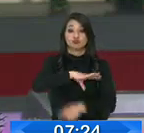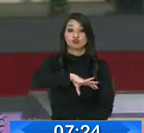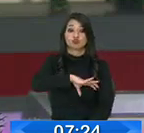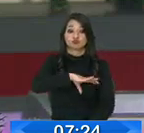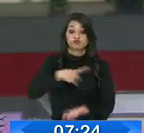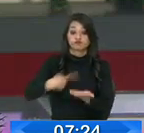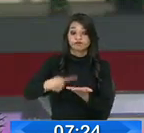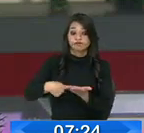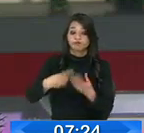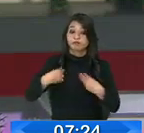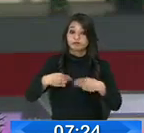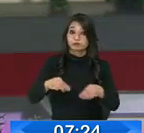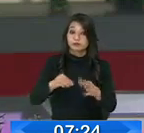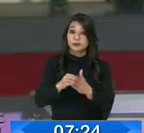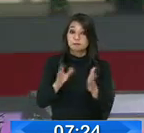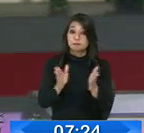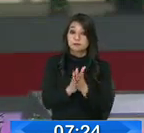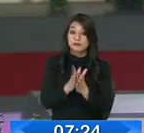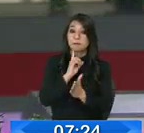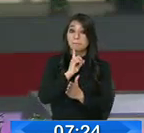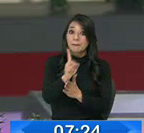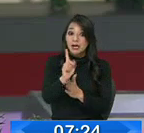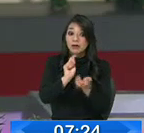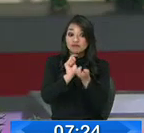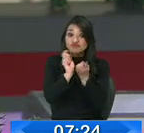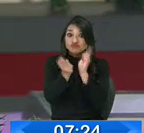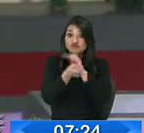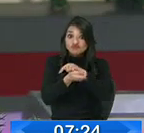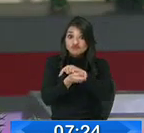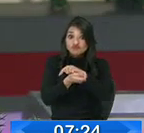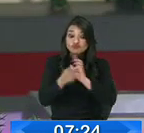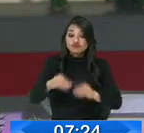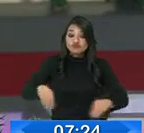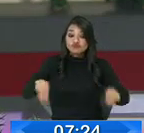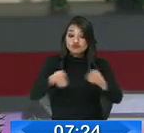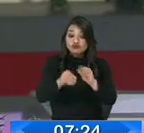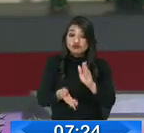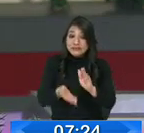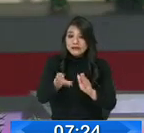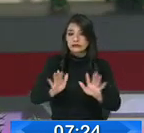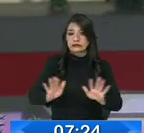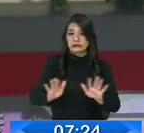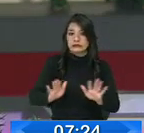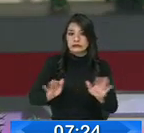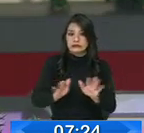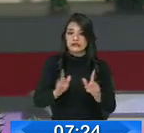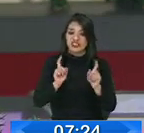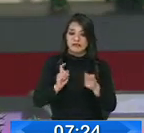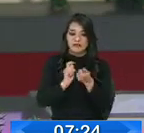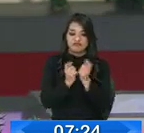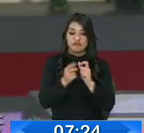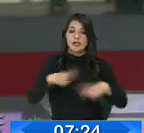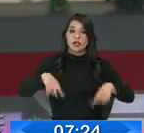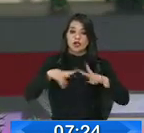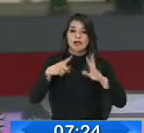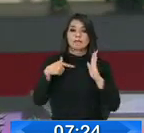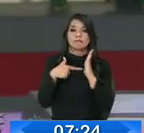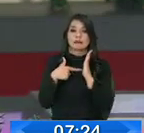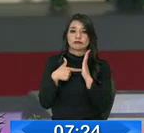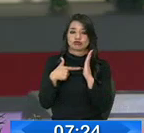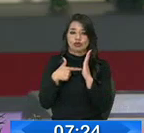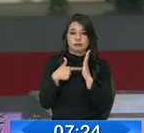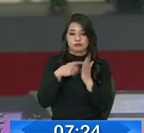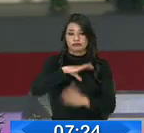el mecanismo que se aplicará para revalorizar el suelo con el cual el Cabildo deberá ajustar los valores del impuesto predial.